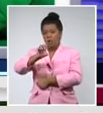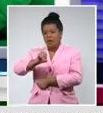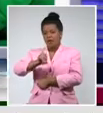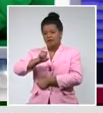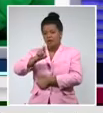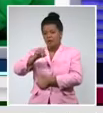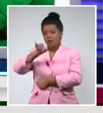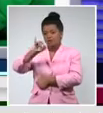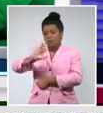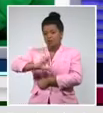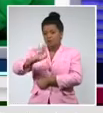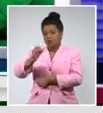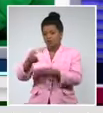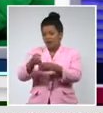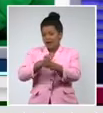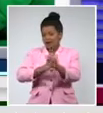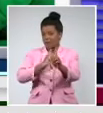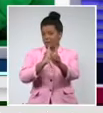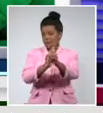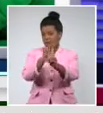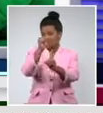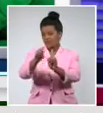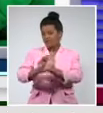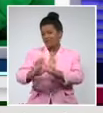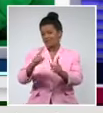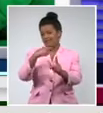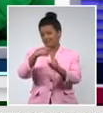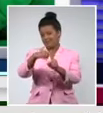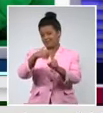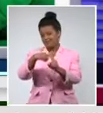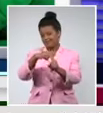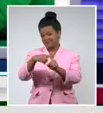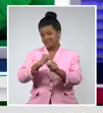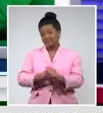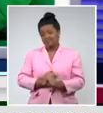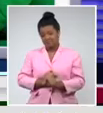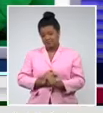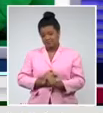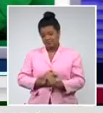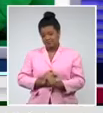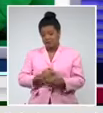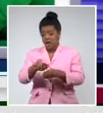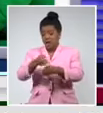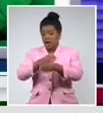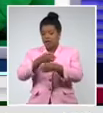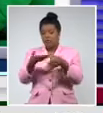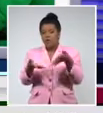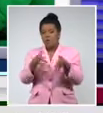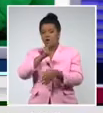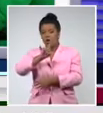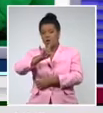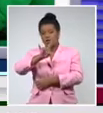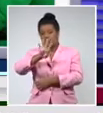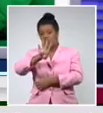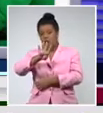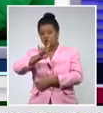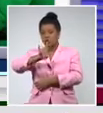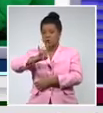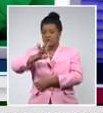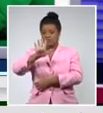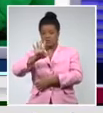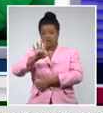90,6% contactos de casos confirmados. Habíamos mantenido un 94, un 95, ayer fue